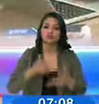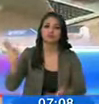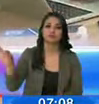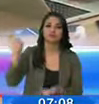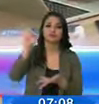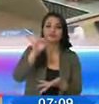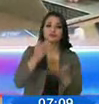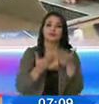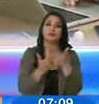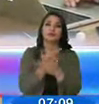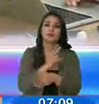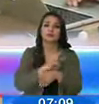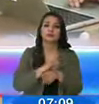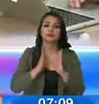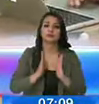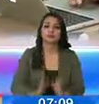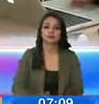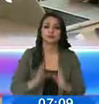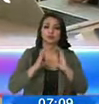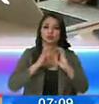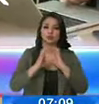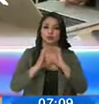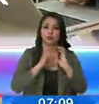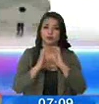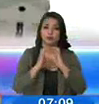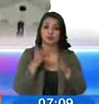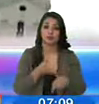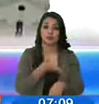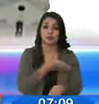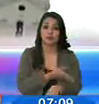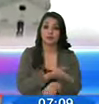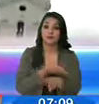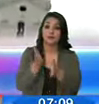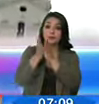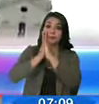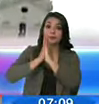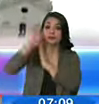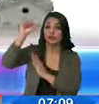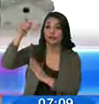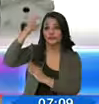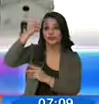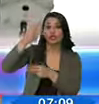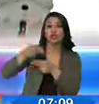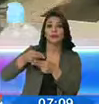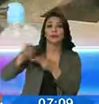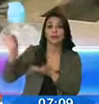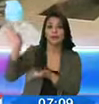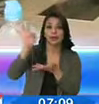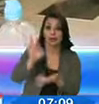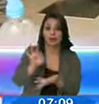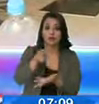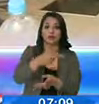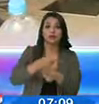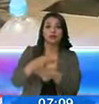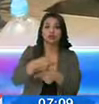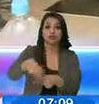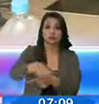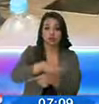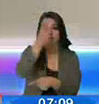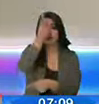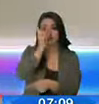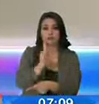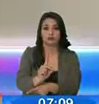nuevo superintendente. Para el efecto, solicitará al Ejecutivo que envíe los nombres y el Consejo tomará la